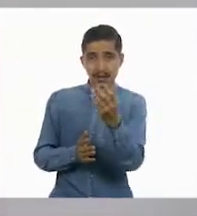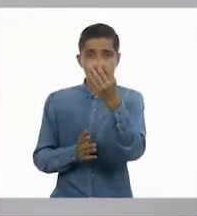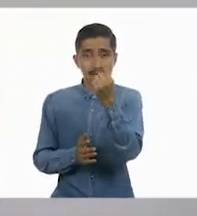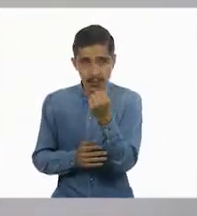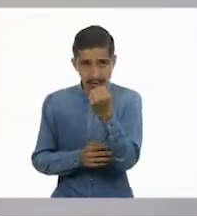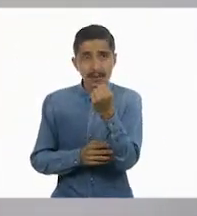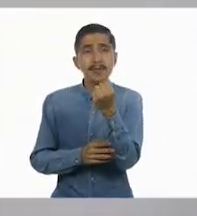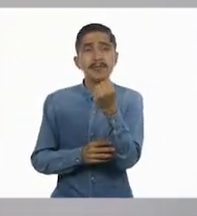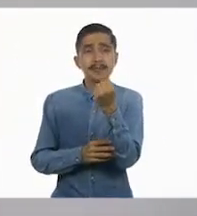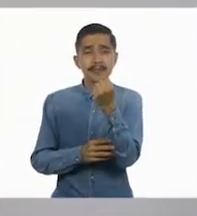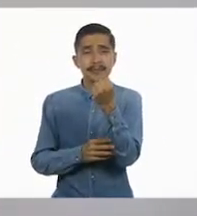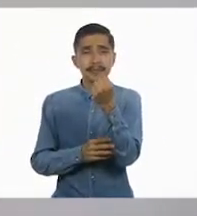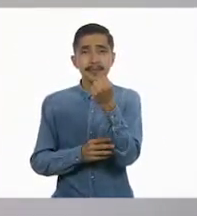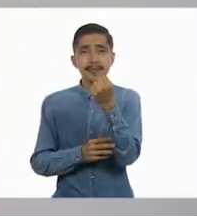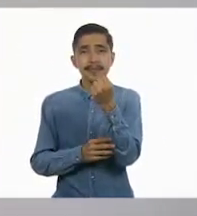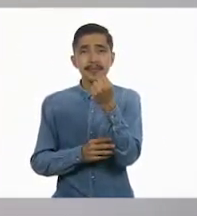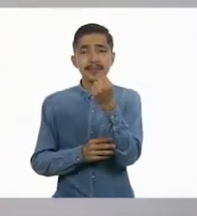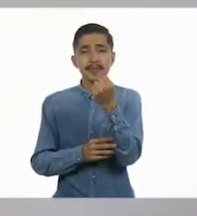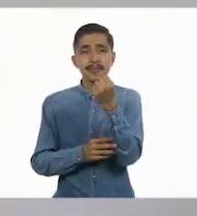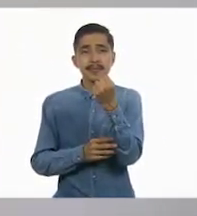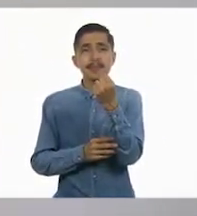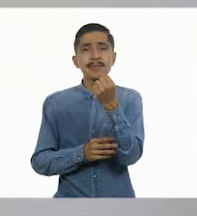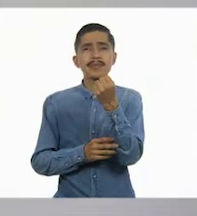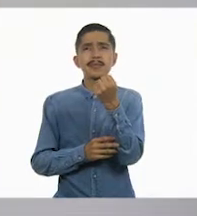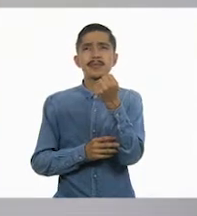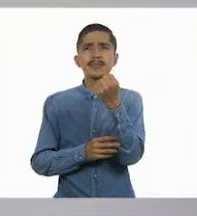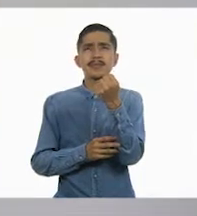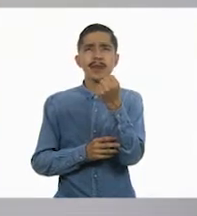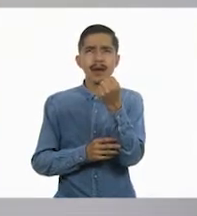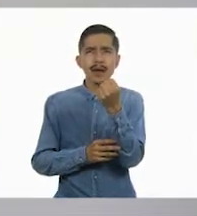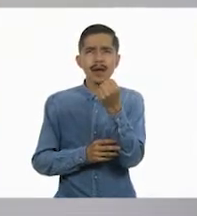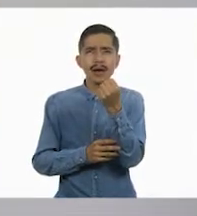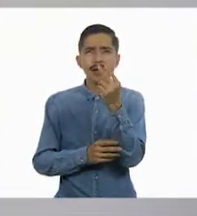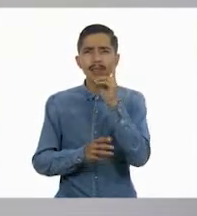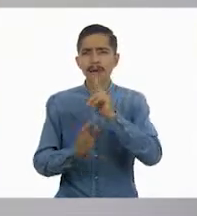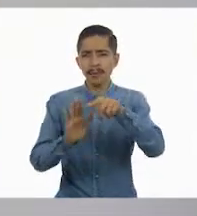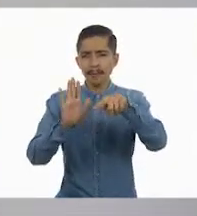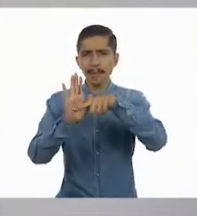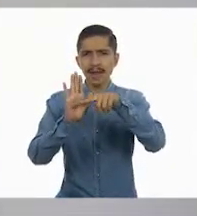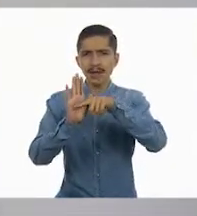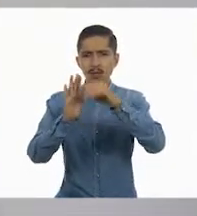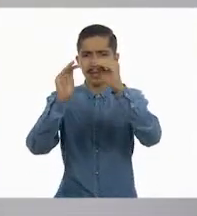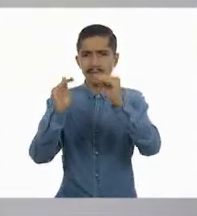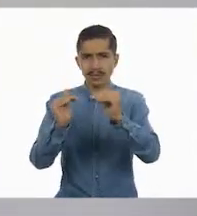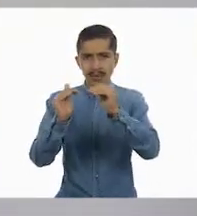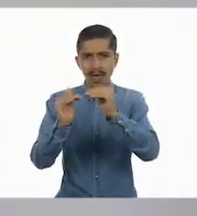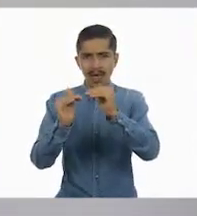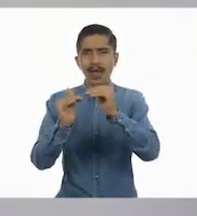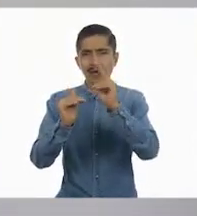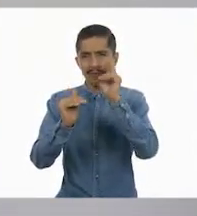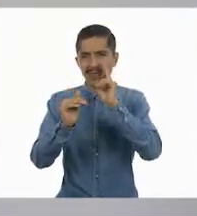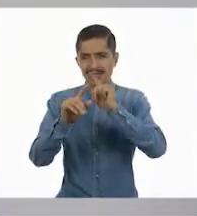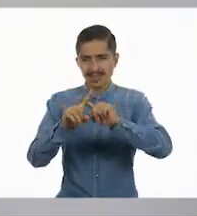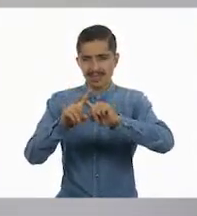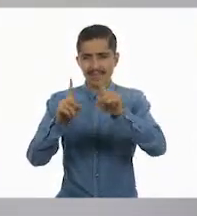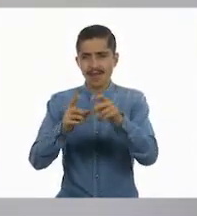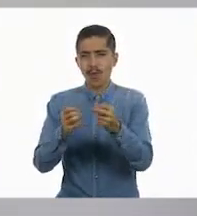15.160.369. Ajá. Y para tener la diferencia vamos a restarle.